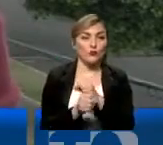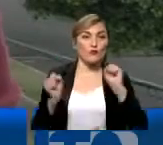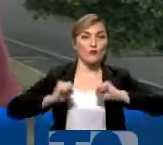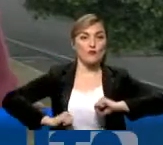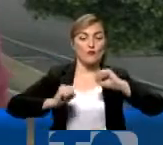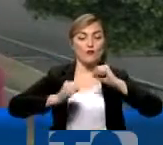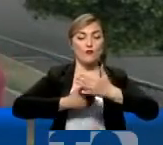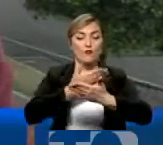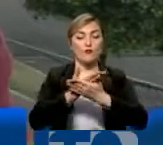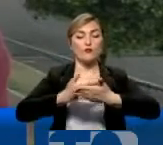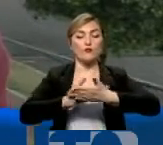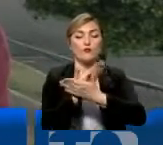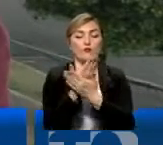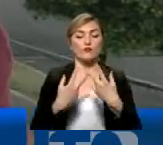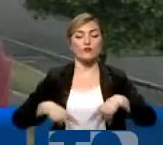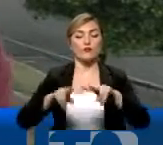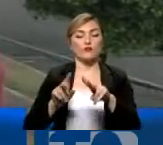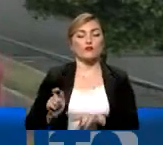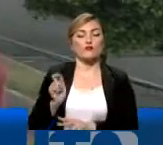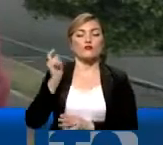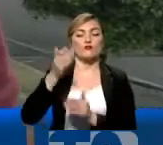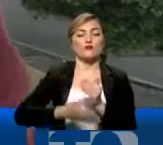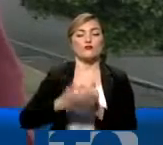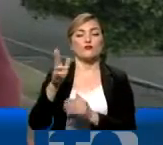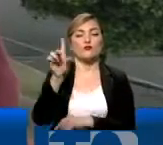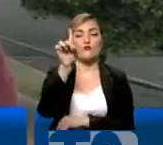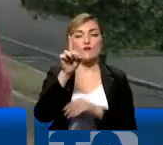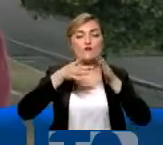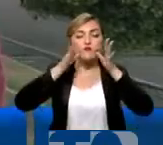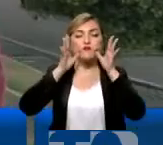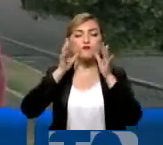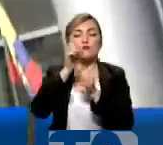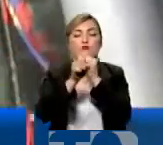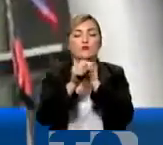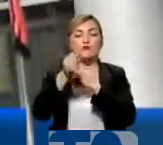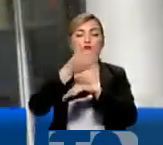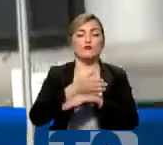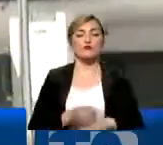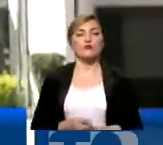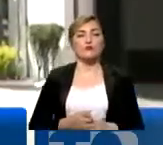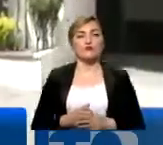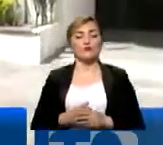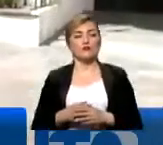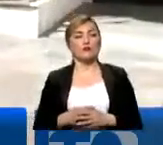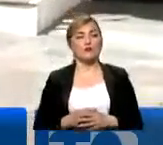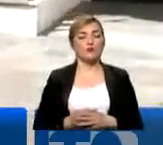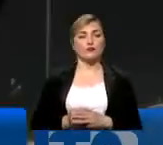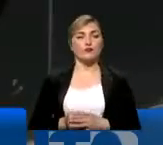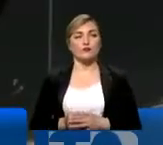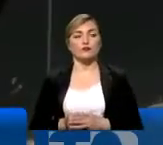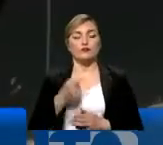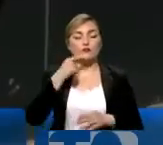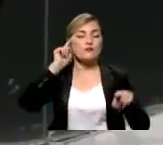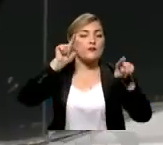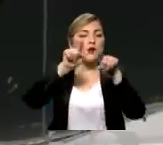podía establecer el nuevo salario hasta el 31 de diciembre del año previo. Sin embargo, conforme lo establece